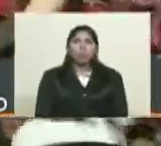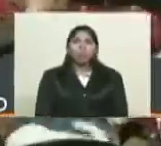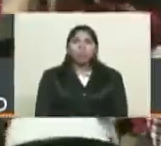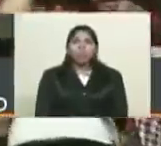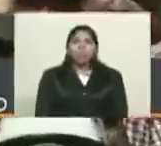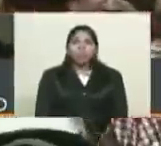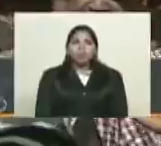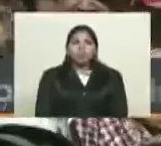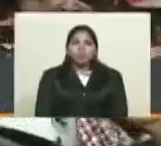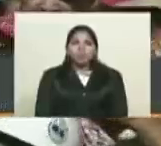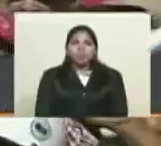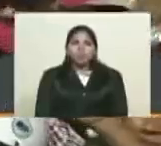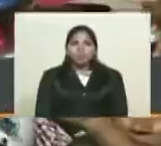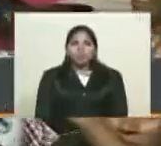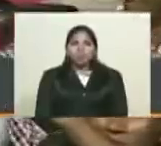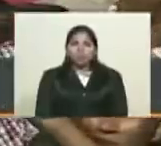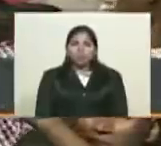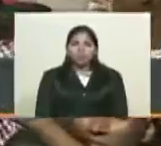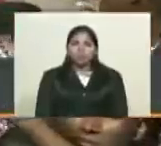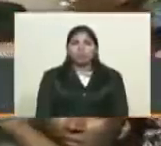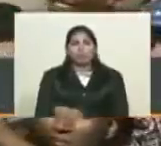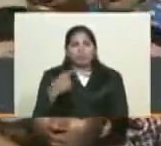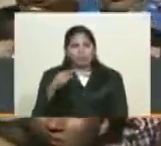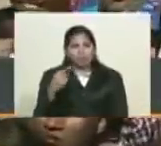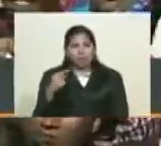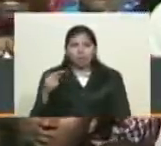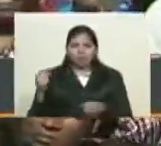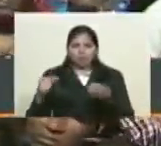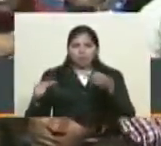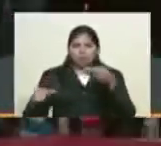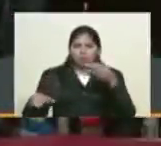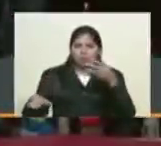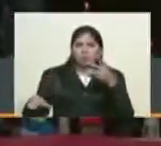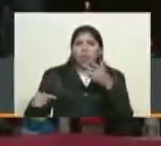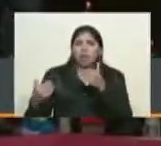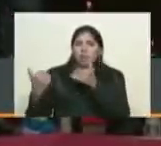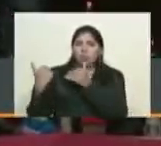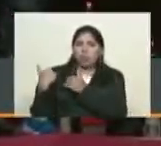A las grandes tareas de la consolidación de la educación de nuestros hijos,